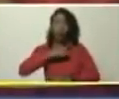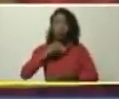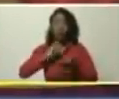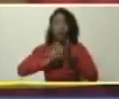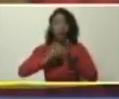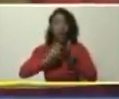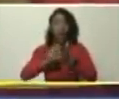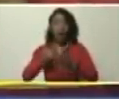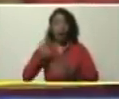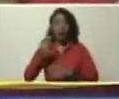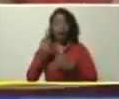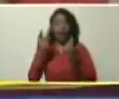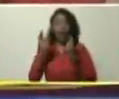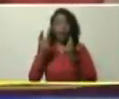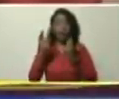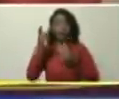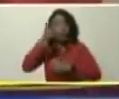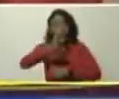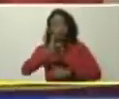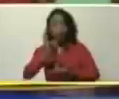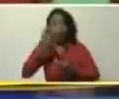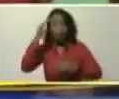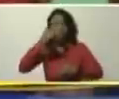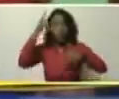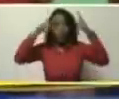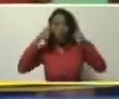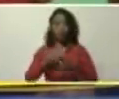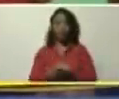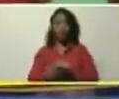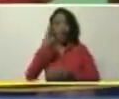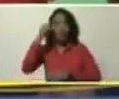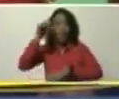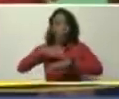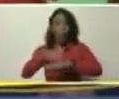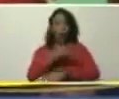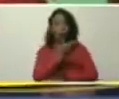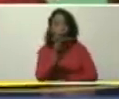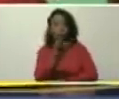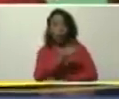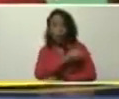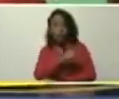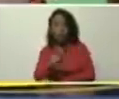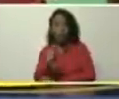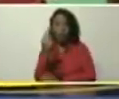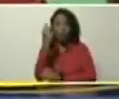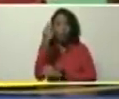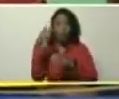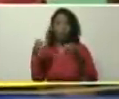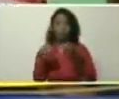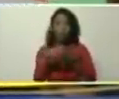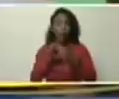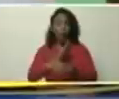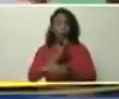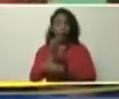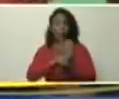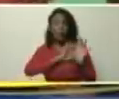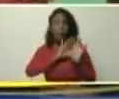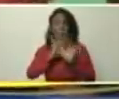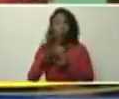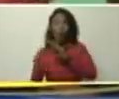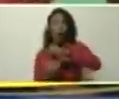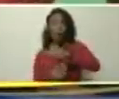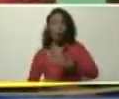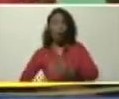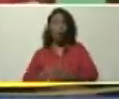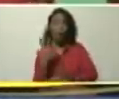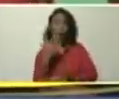la figura del comandante Chávez. El día jueves usted ordenó la primera reunión, estuvieron convocadas allí las bases